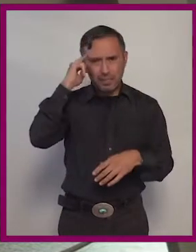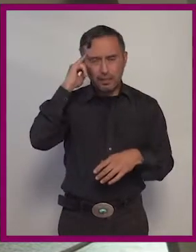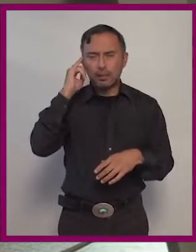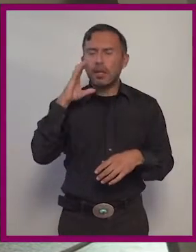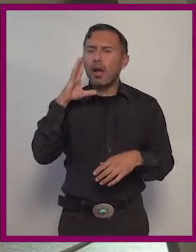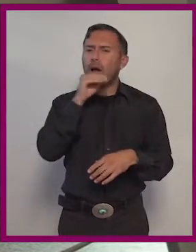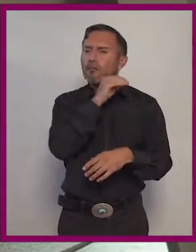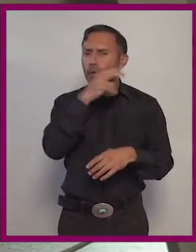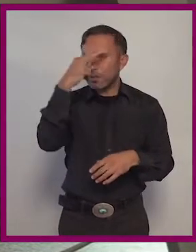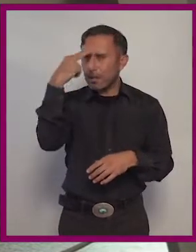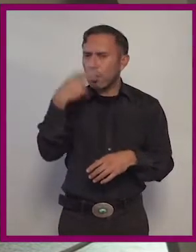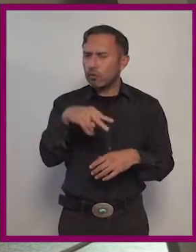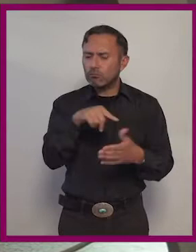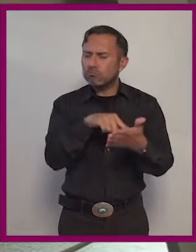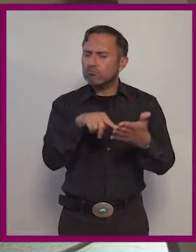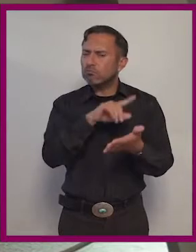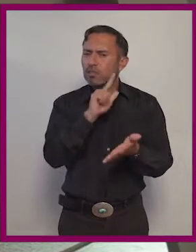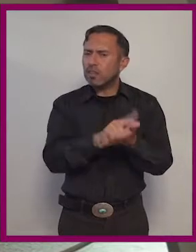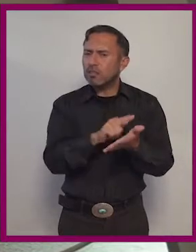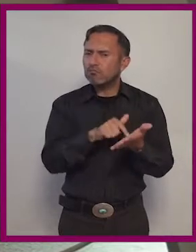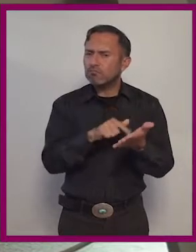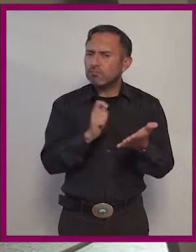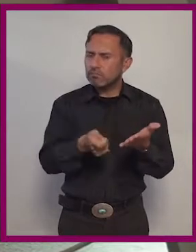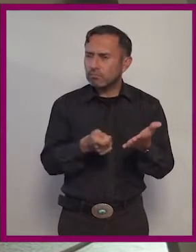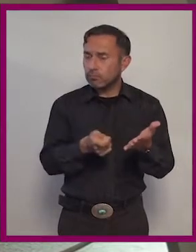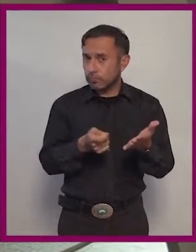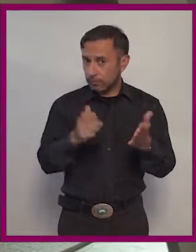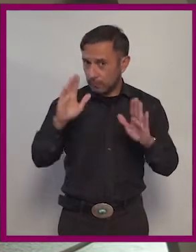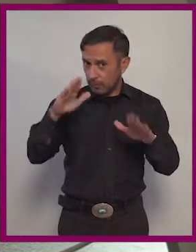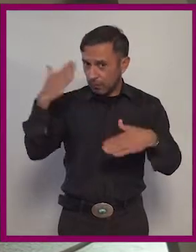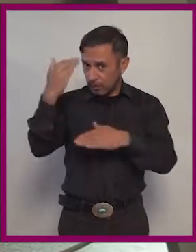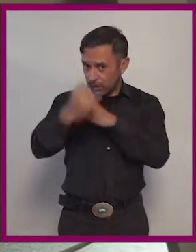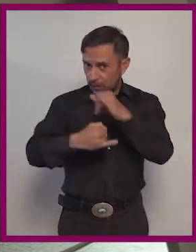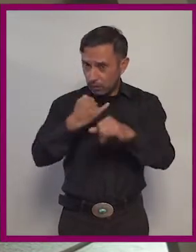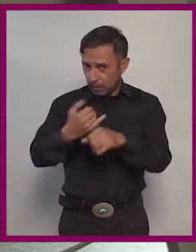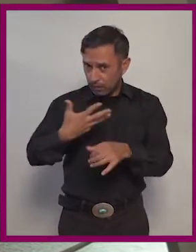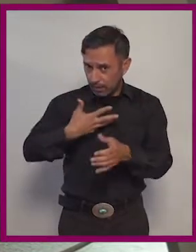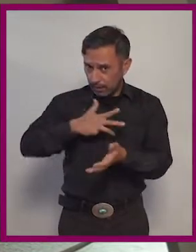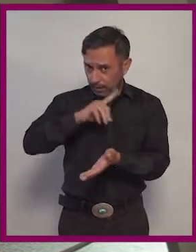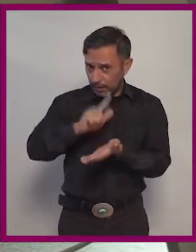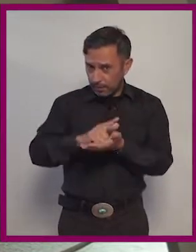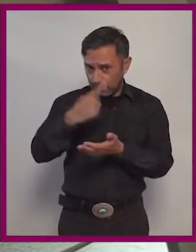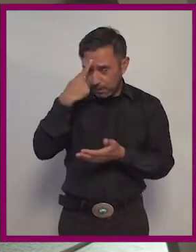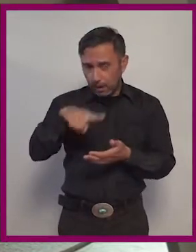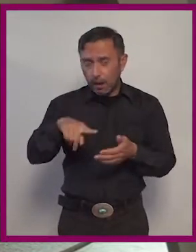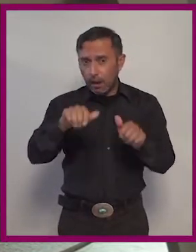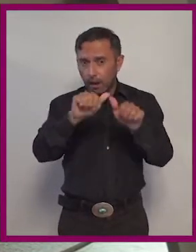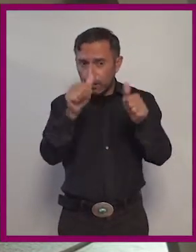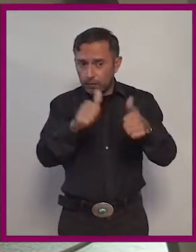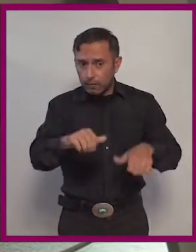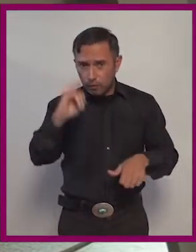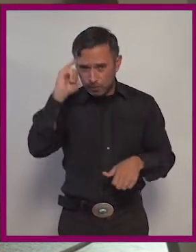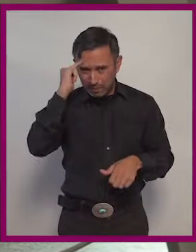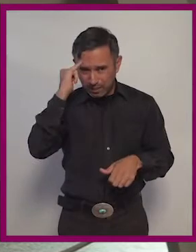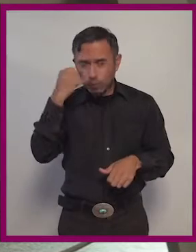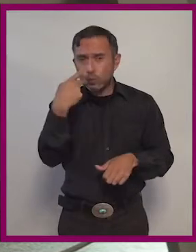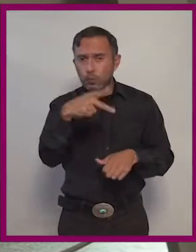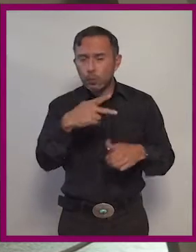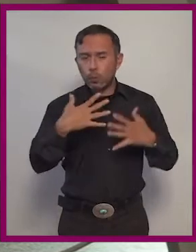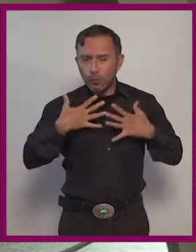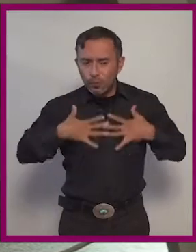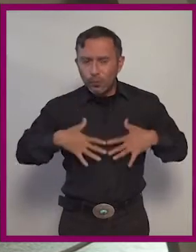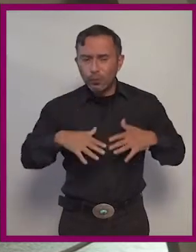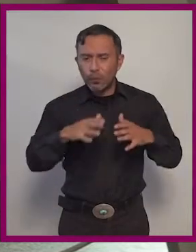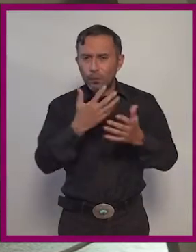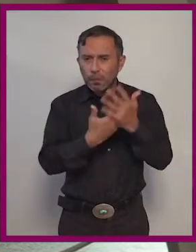Afromexicanos? ¿Existe alguna legislación a nivel internacional que proteja a los artesanos mexicanos del plagio de sus diseños?